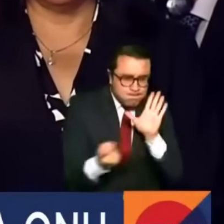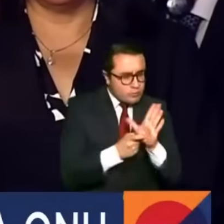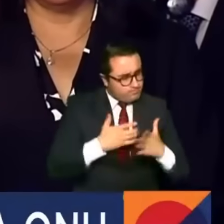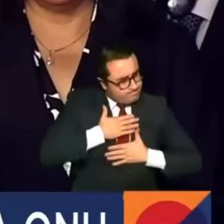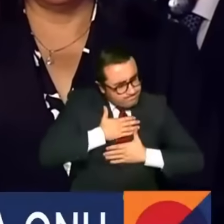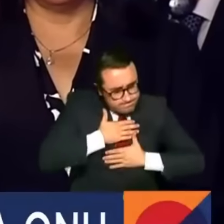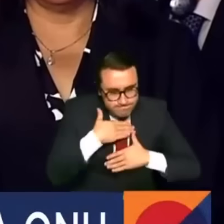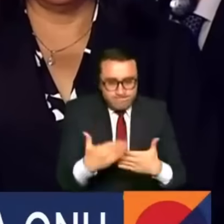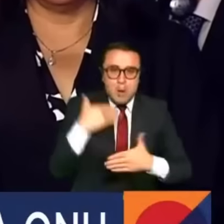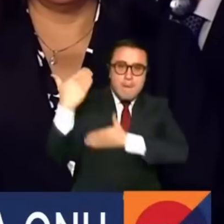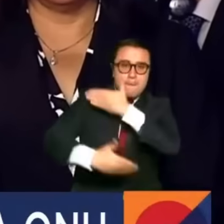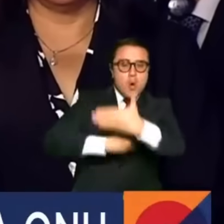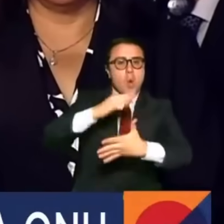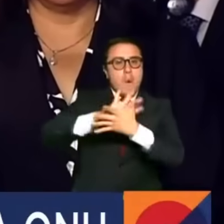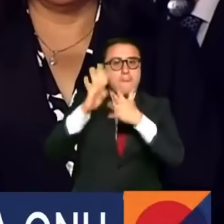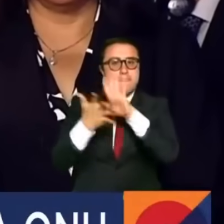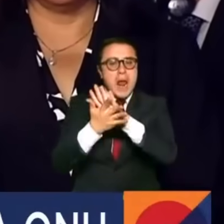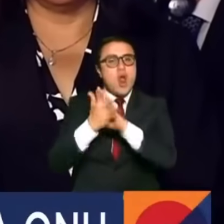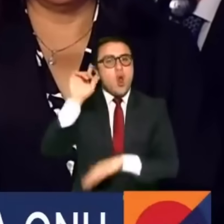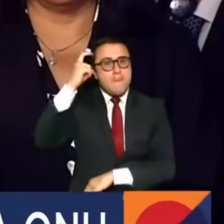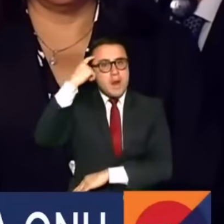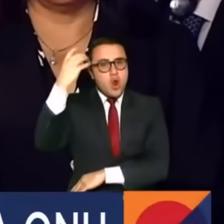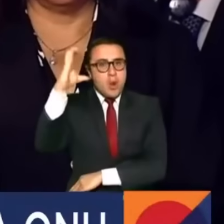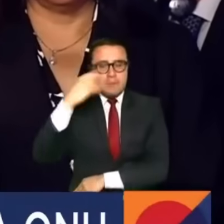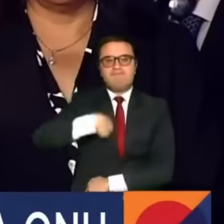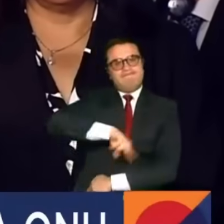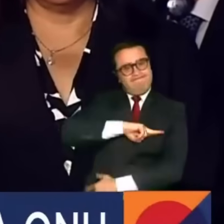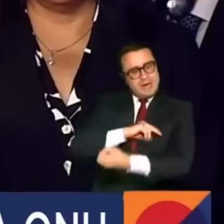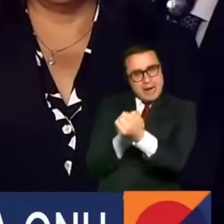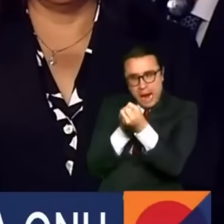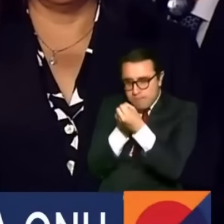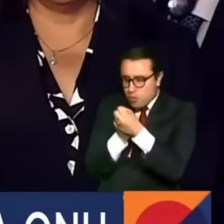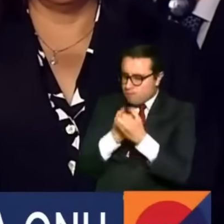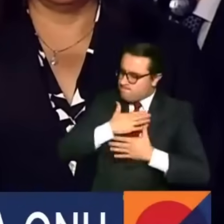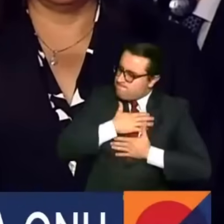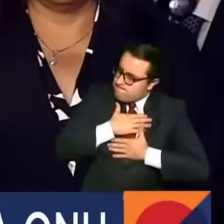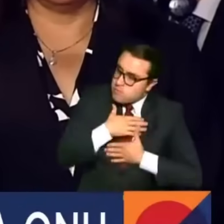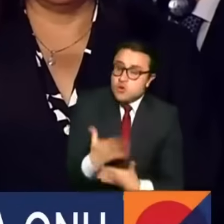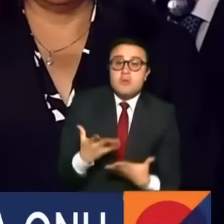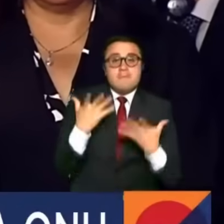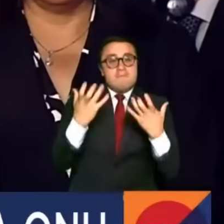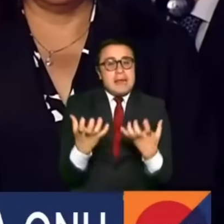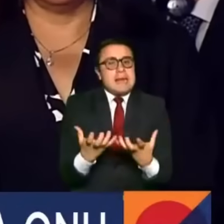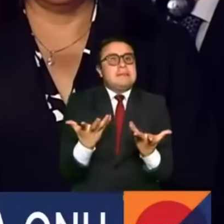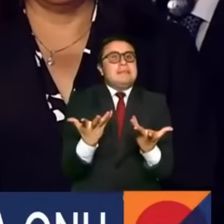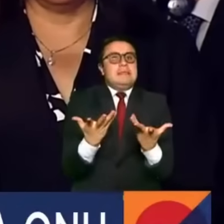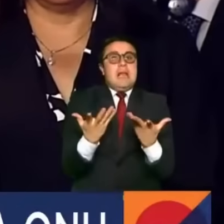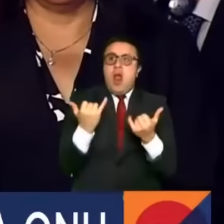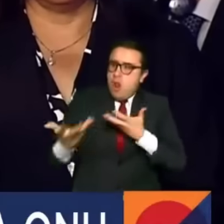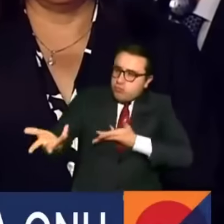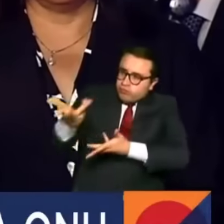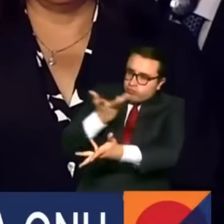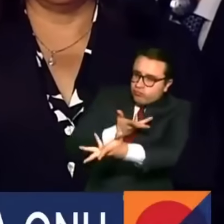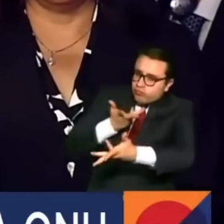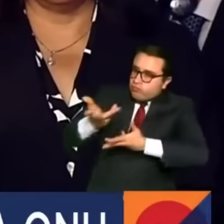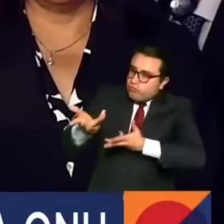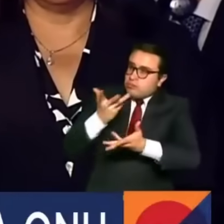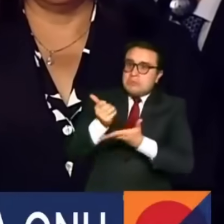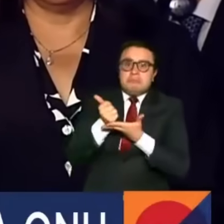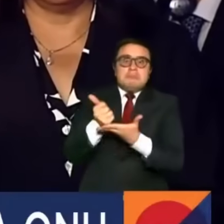paz del gobierno colombiano y esperamos tener intercambios enriquecedores. Y permítame concluir